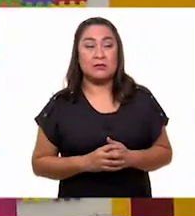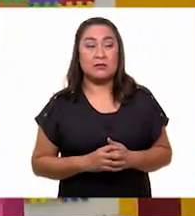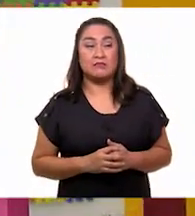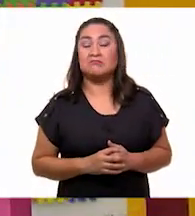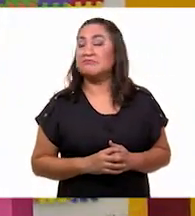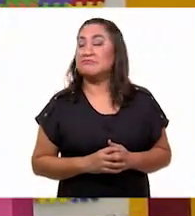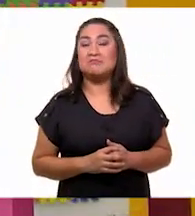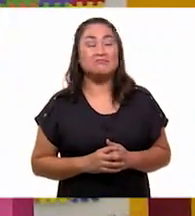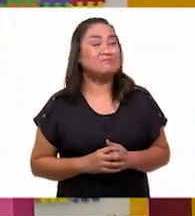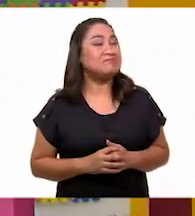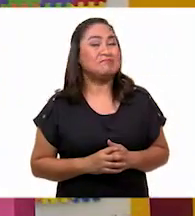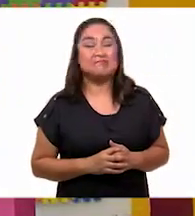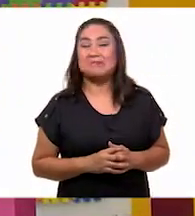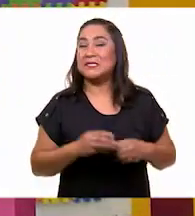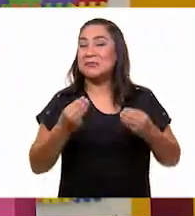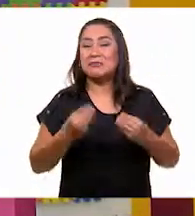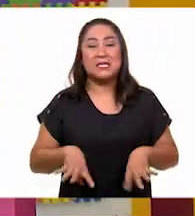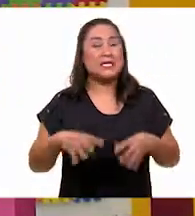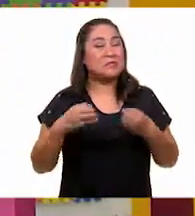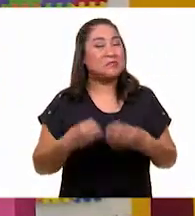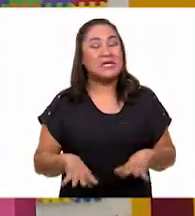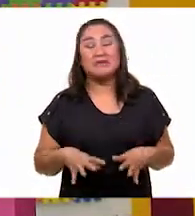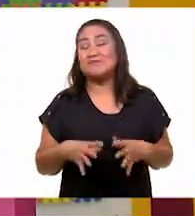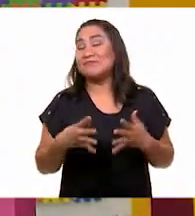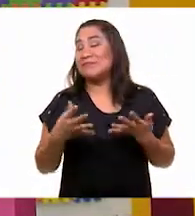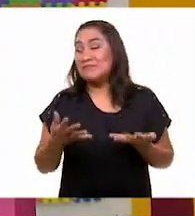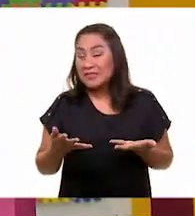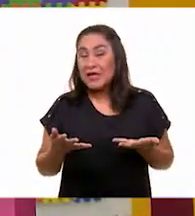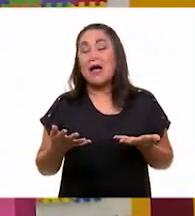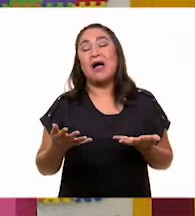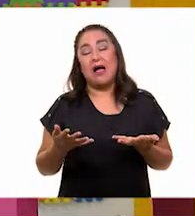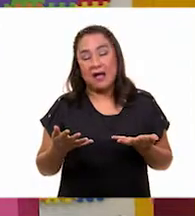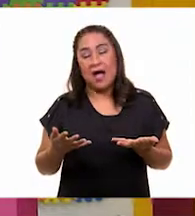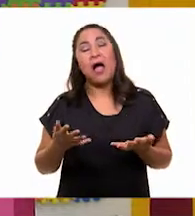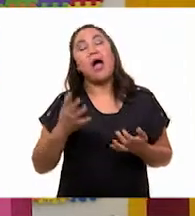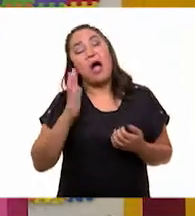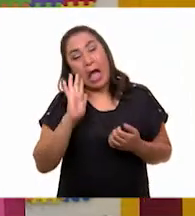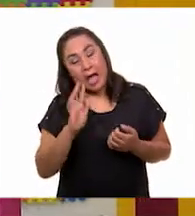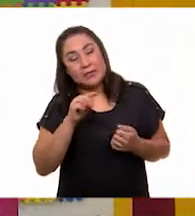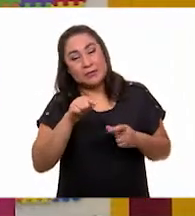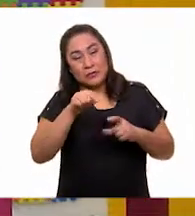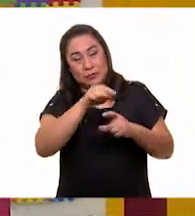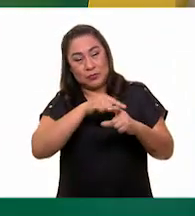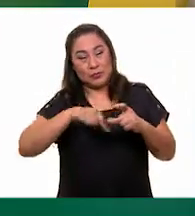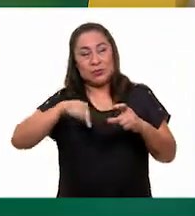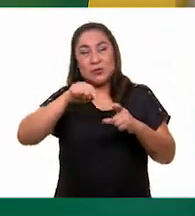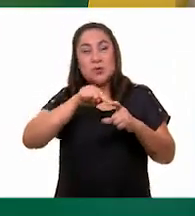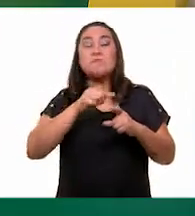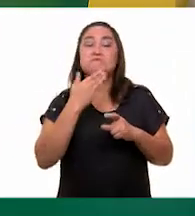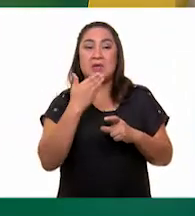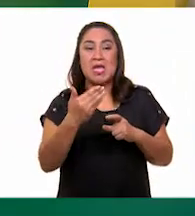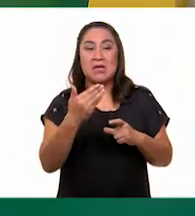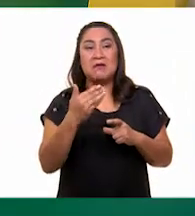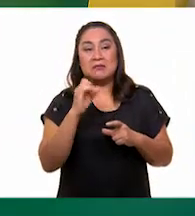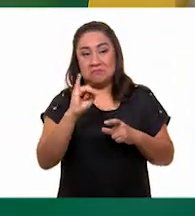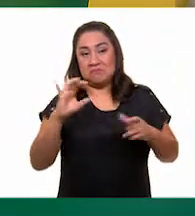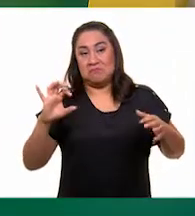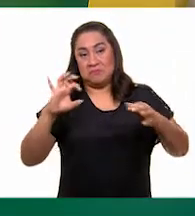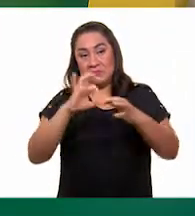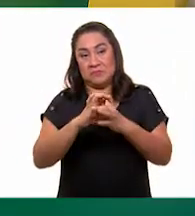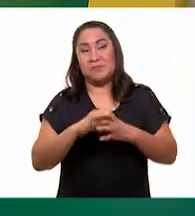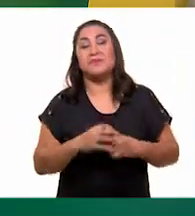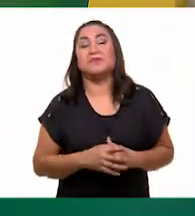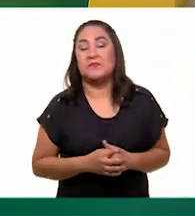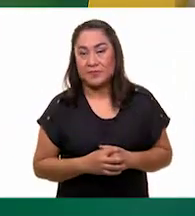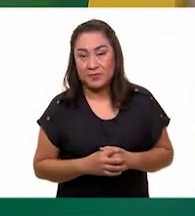Creo que también le sobra. Sí. Por lo tanto, creo que sí acomodamos nuestros recipientes de manera correcta. ¿De acuerdo? Entonces